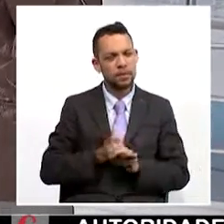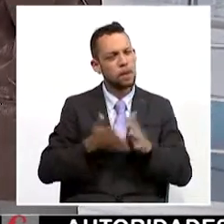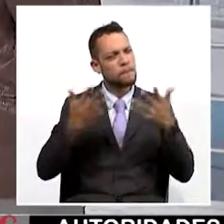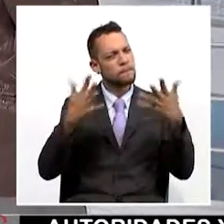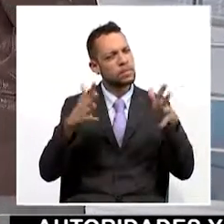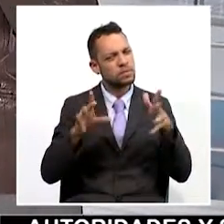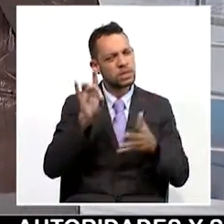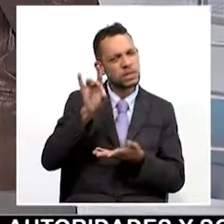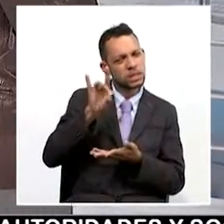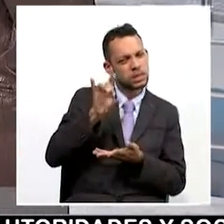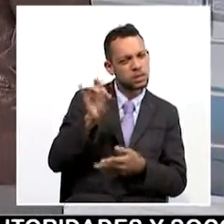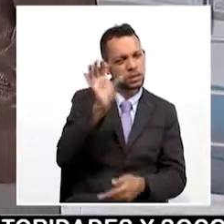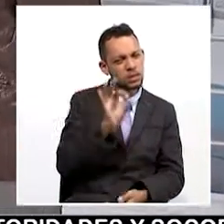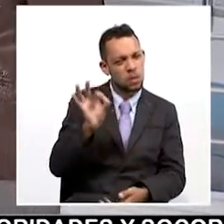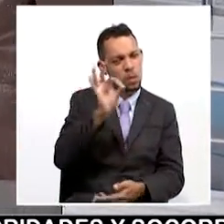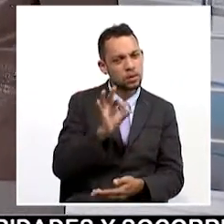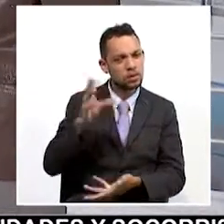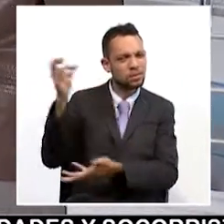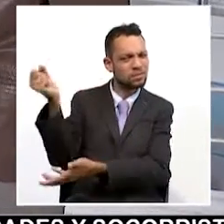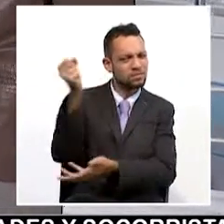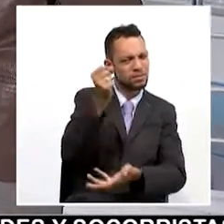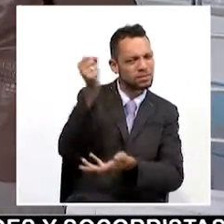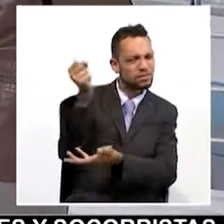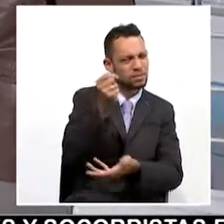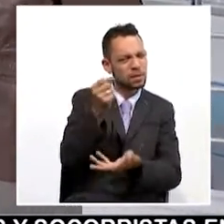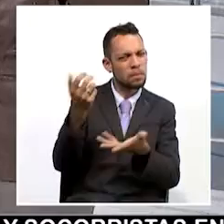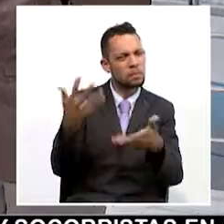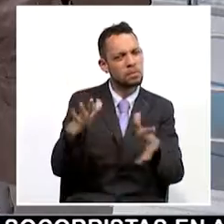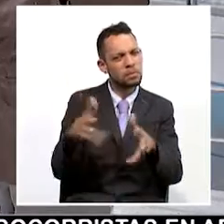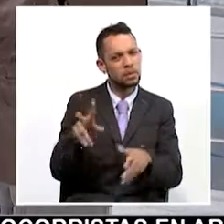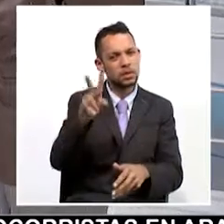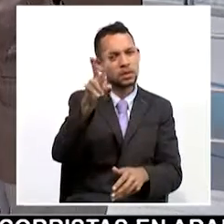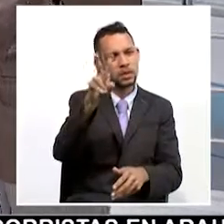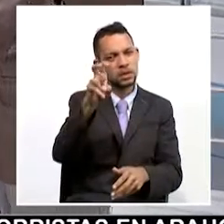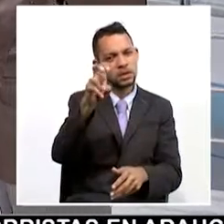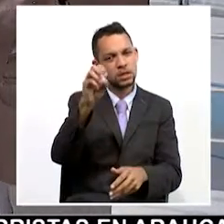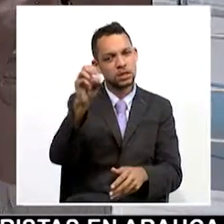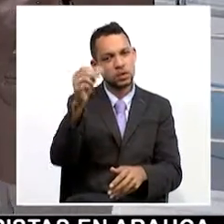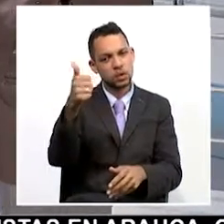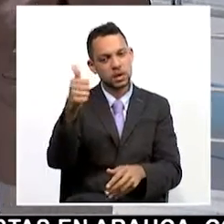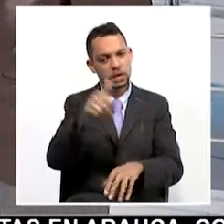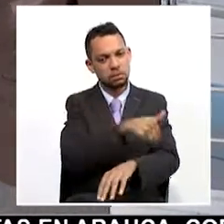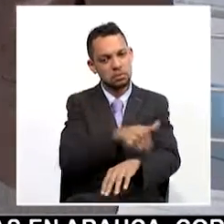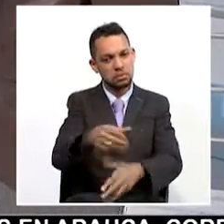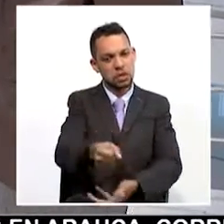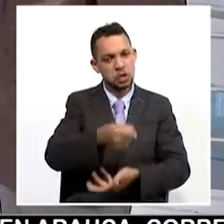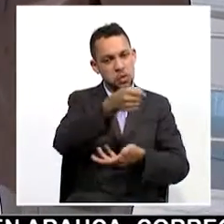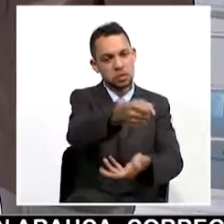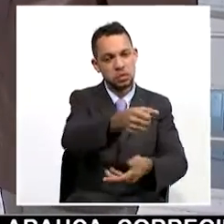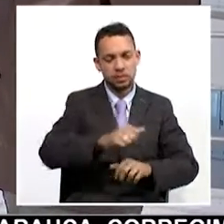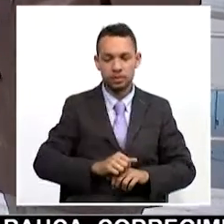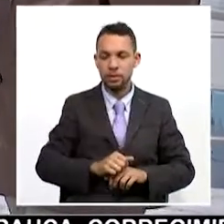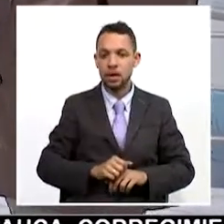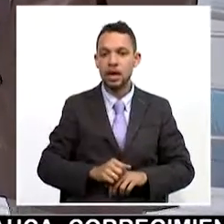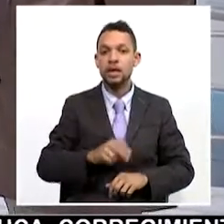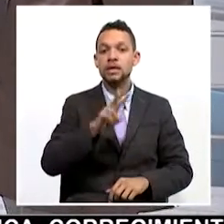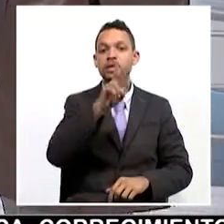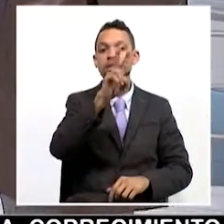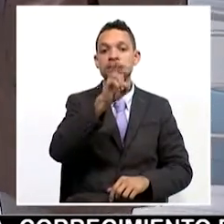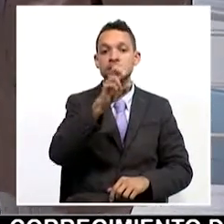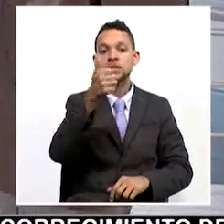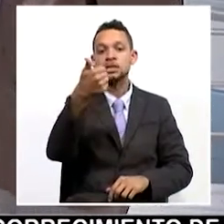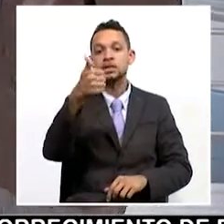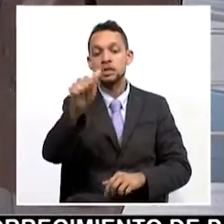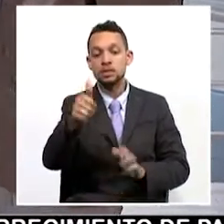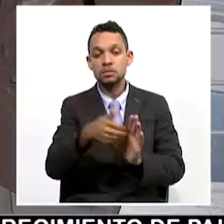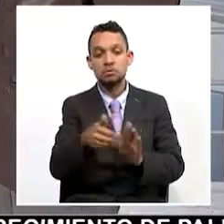cerca del 15% de esas remesas, que son más o menos unos 710 millones de dólares. Y de esos 710 millones de dólares